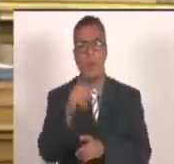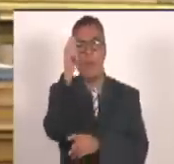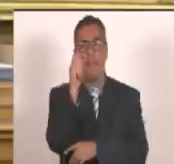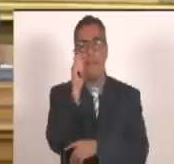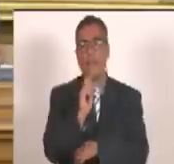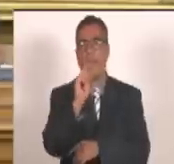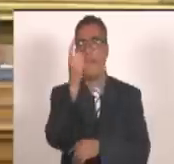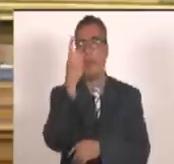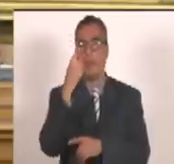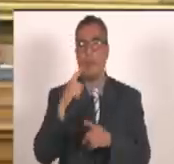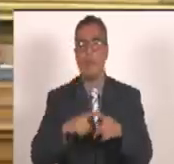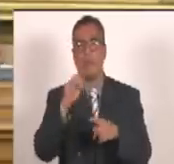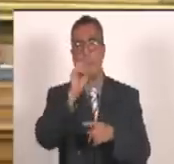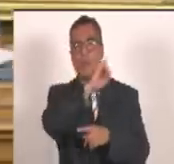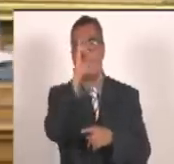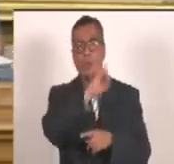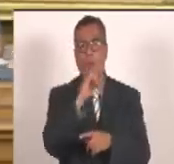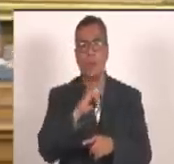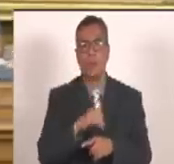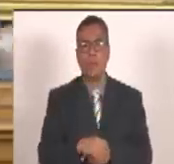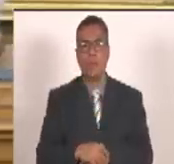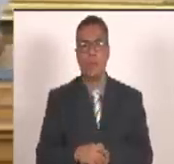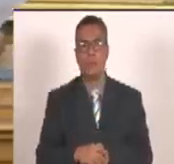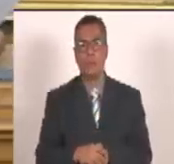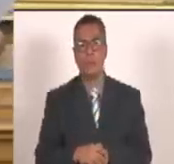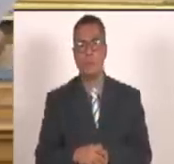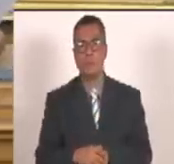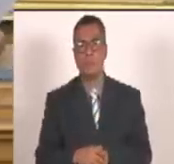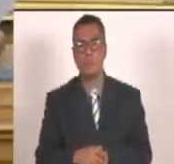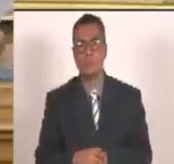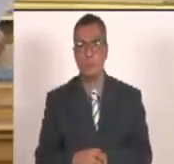diputado principal por el estado Zulia.